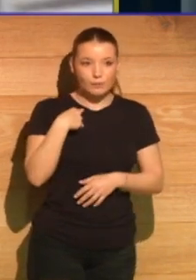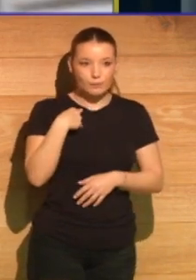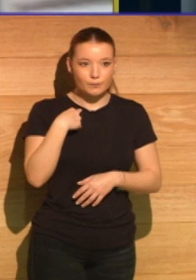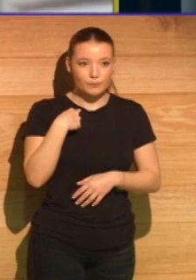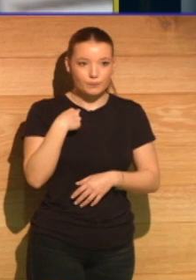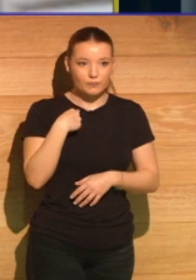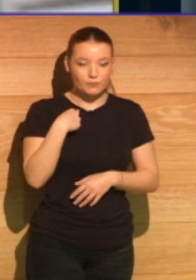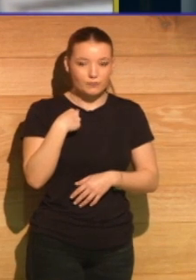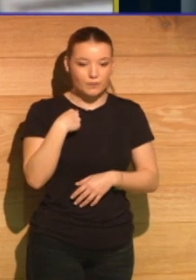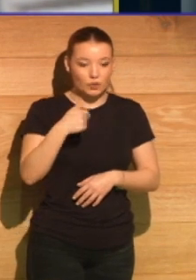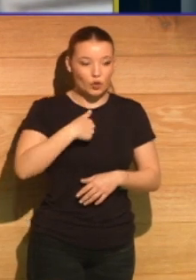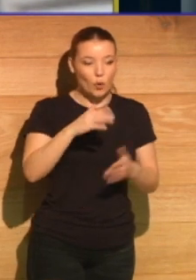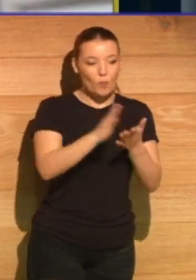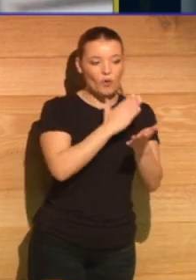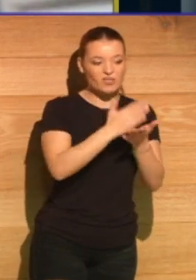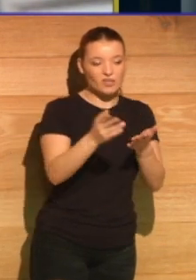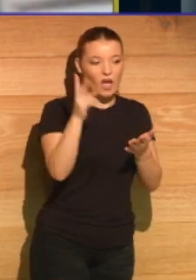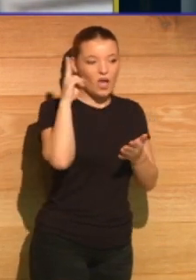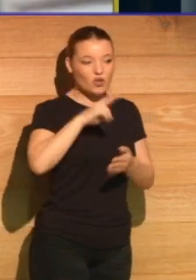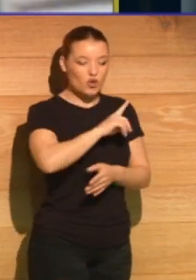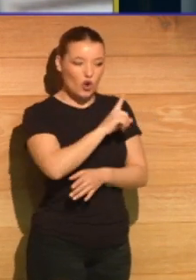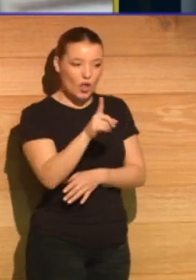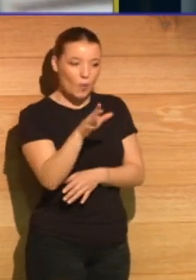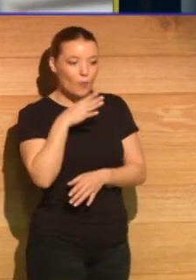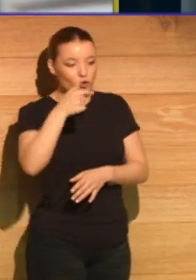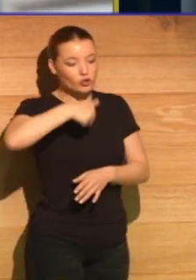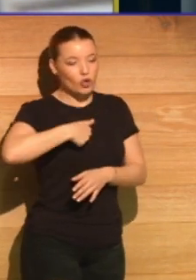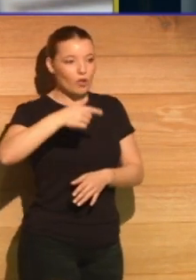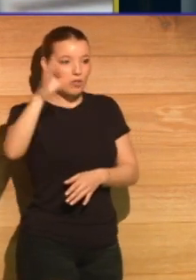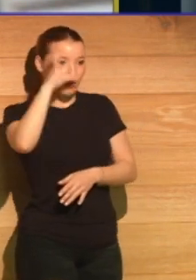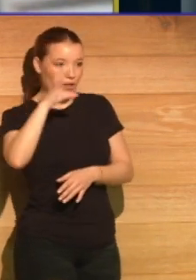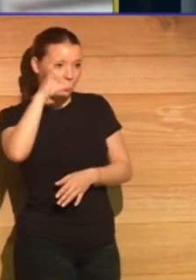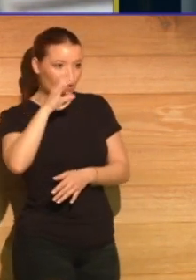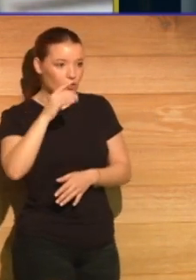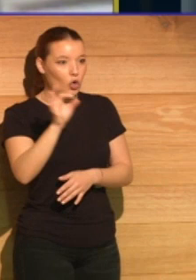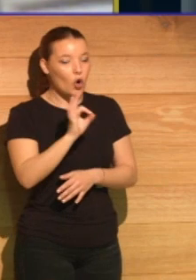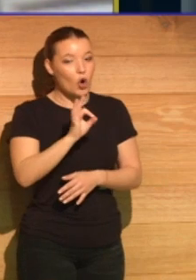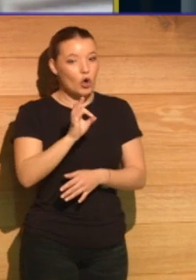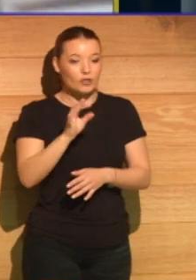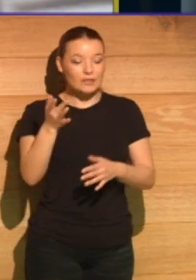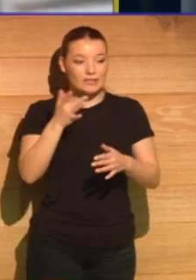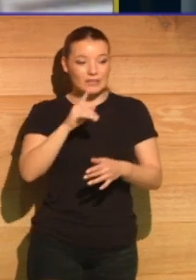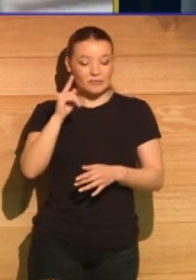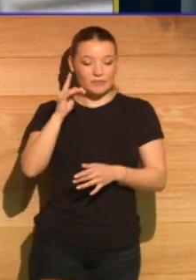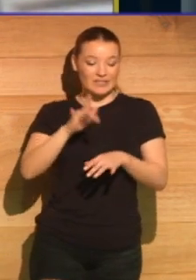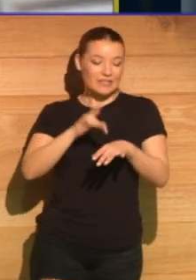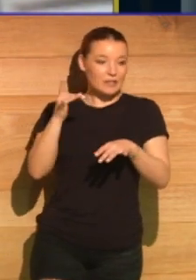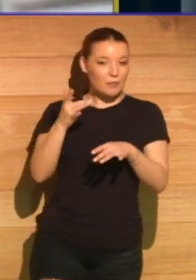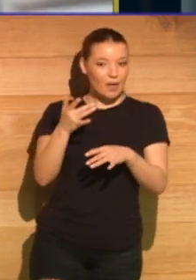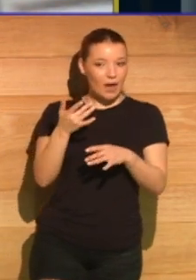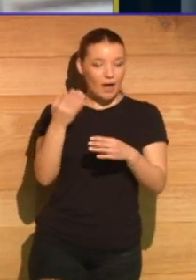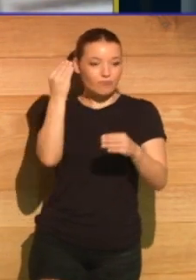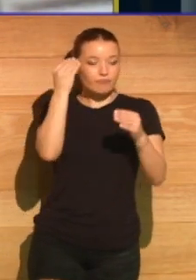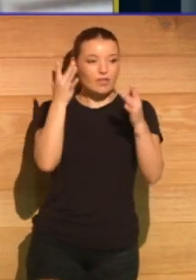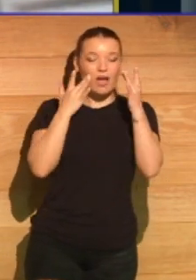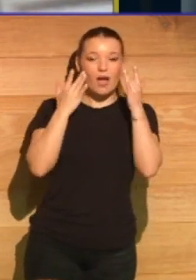porque soy una persona de ciencias o no tengo sensibilidad artística porque lo mío es la ciencia. Yo,